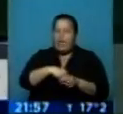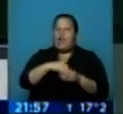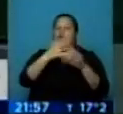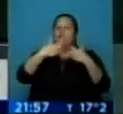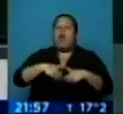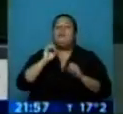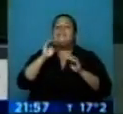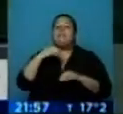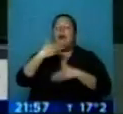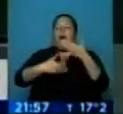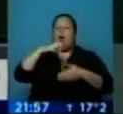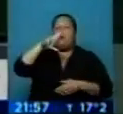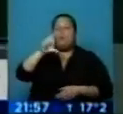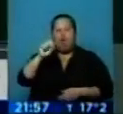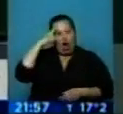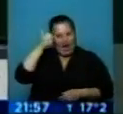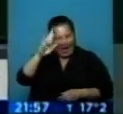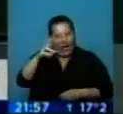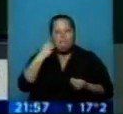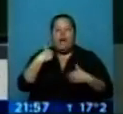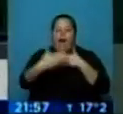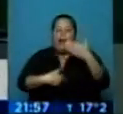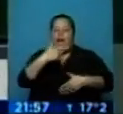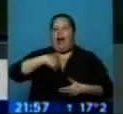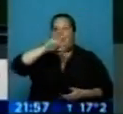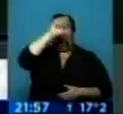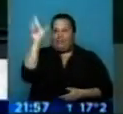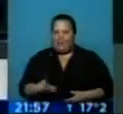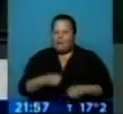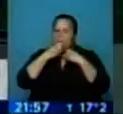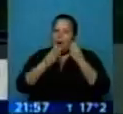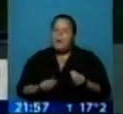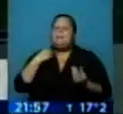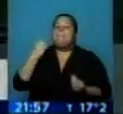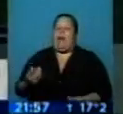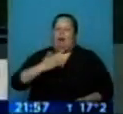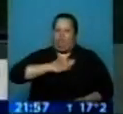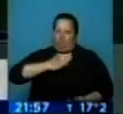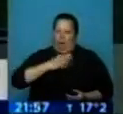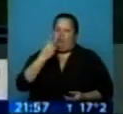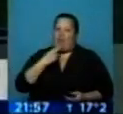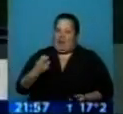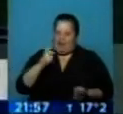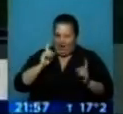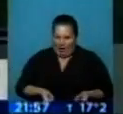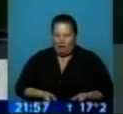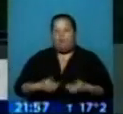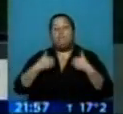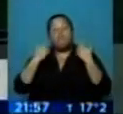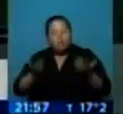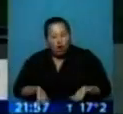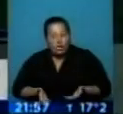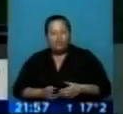programa Procrear, que encamina a la nación argentina hacia la soberanía energética. Por